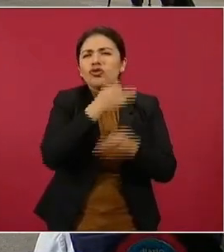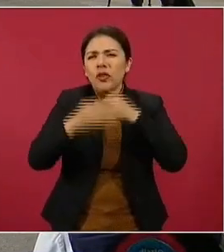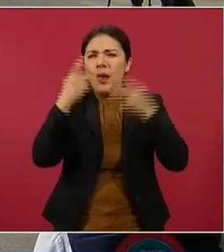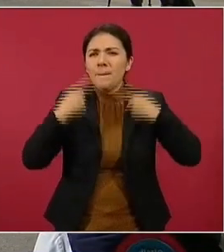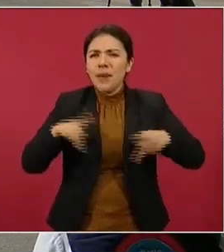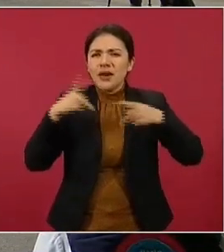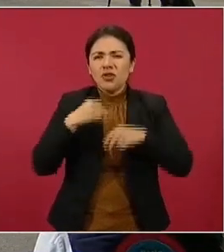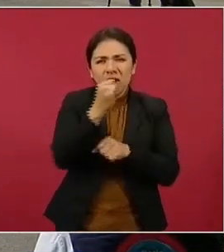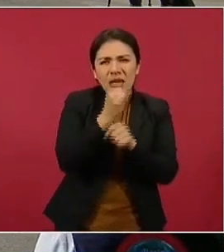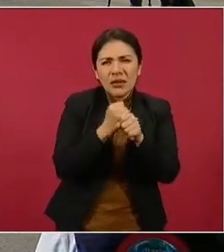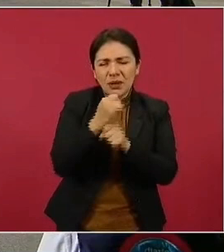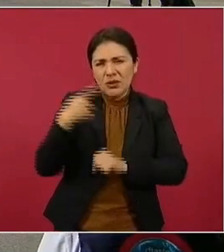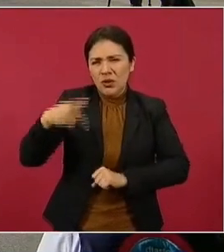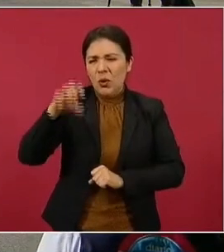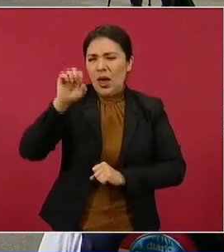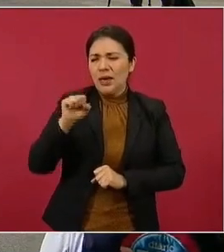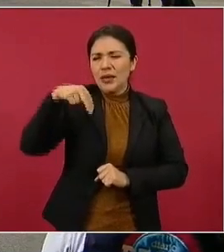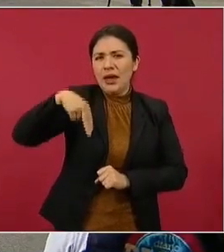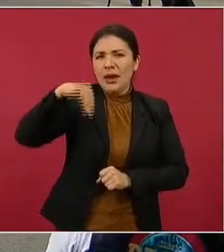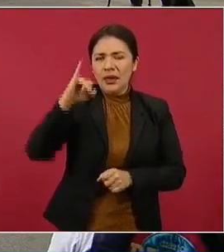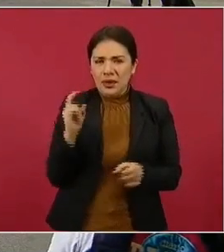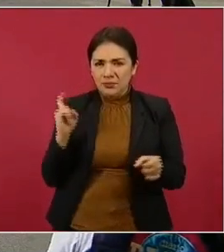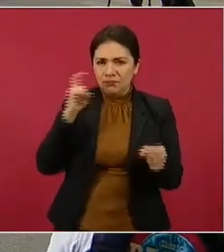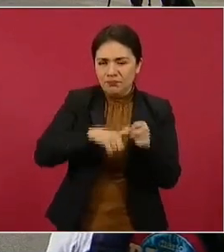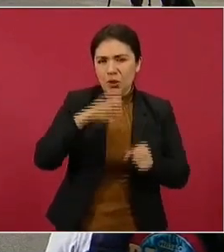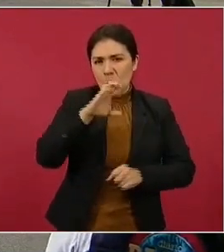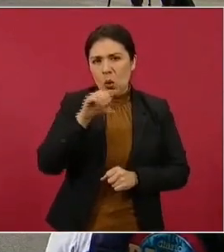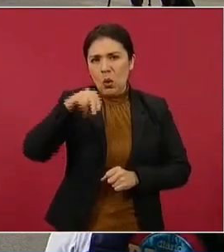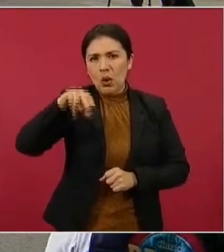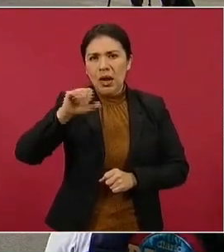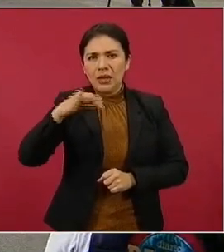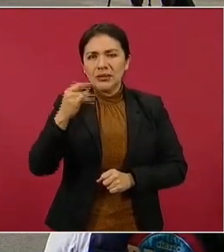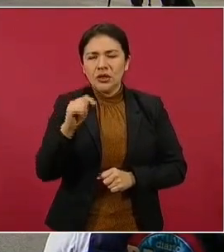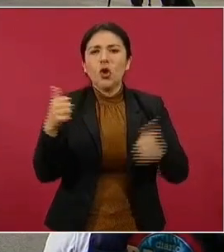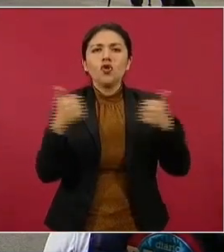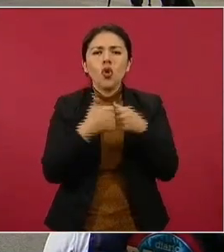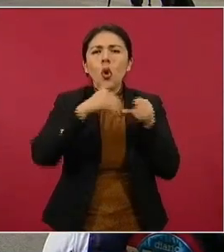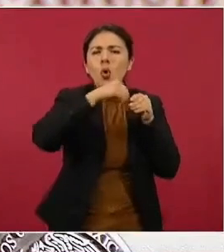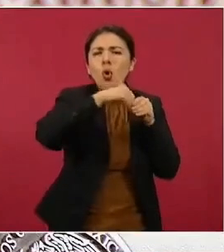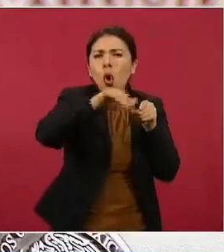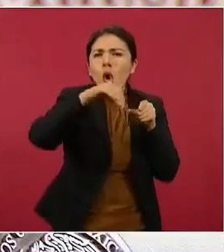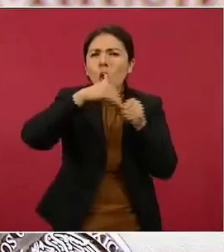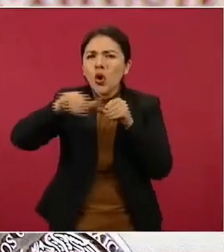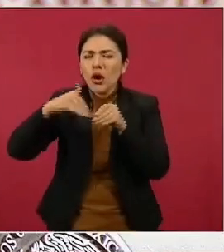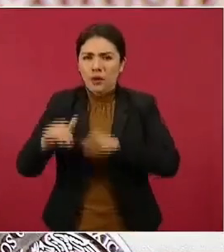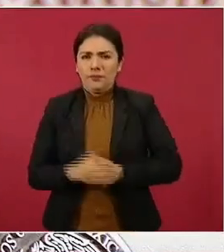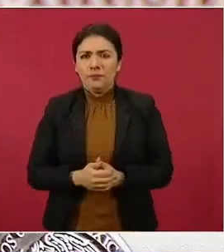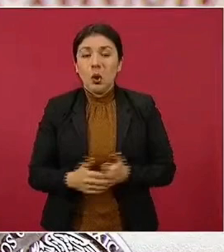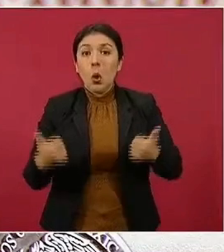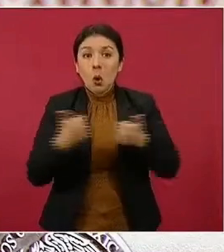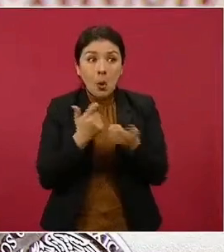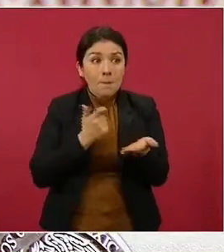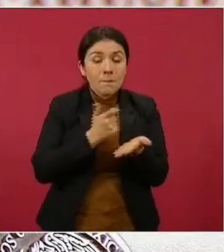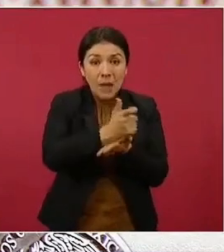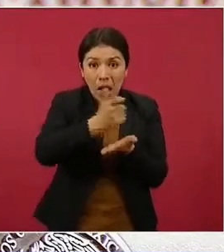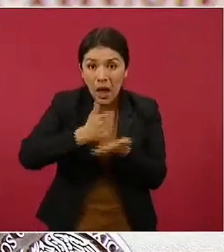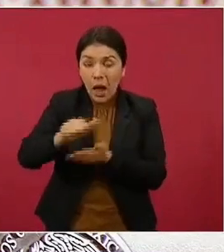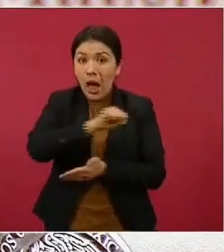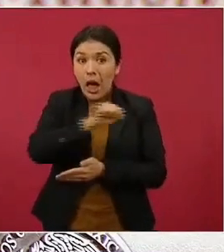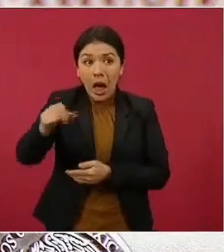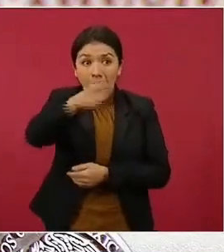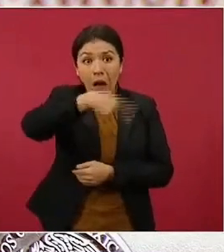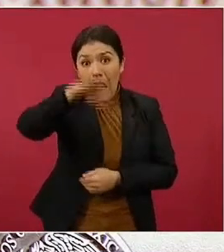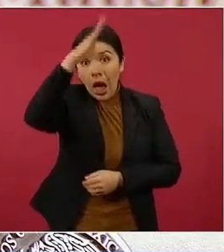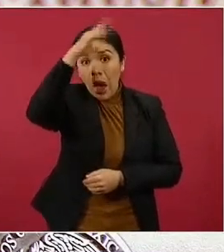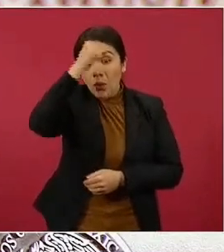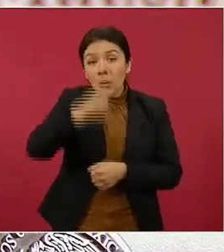Sistema Nacional de Investigadores del Conacyt vía correo electrónico. El pago de los estímulos correspondientes